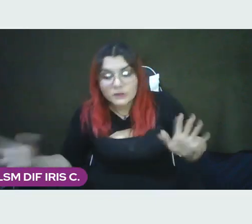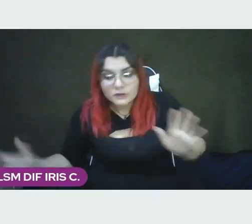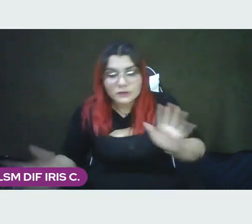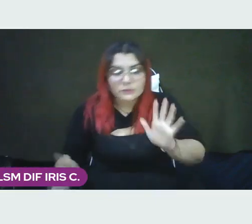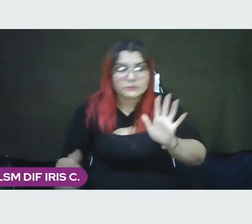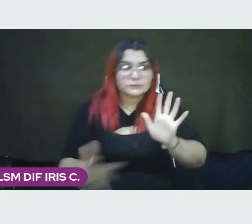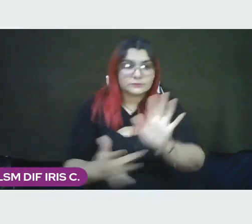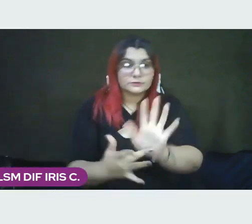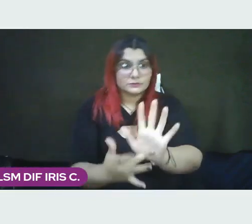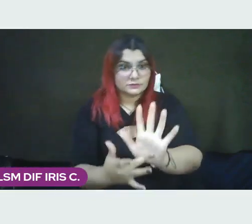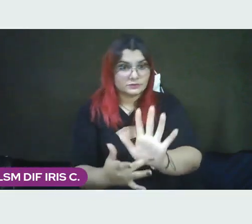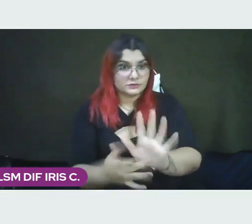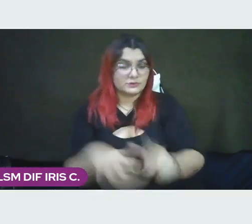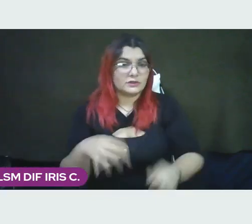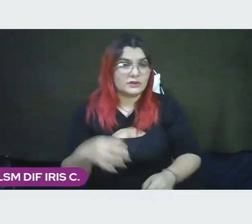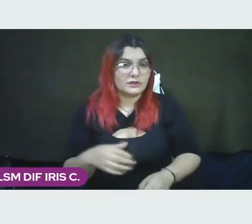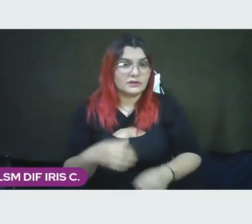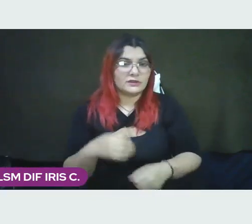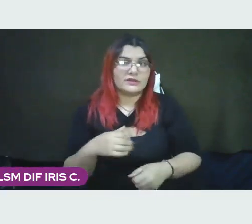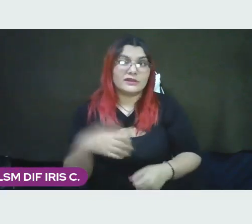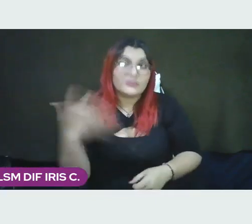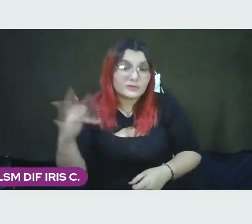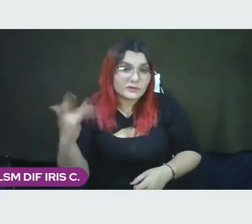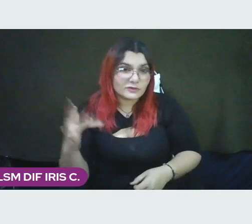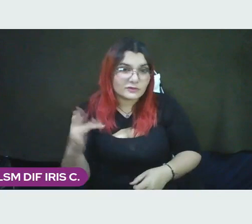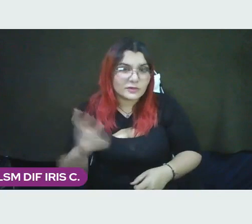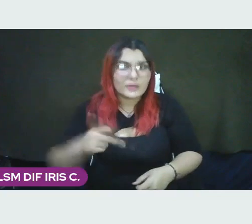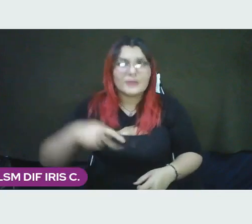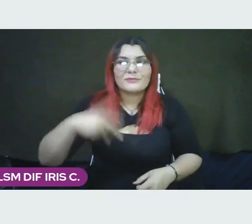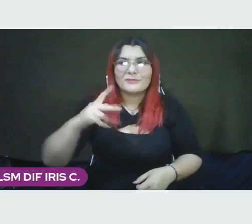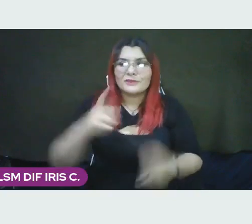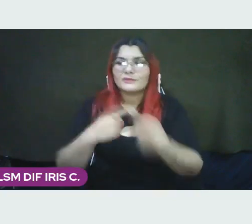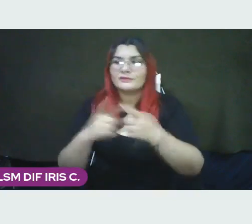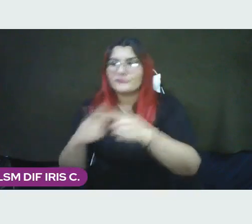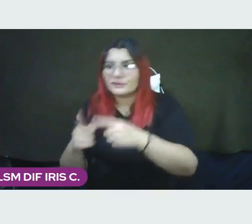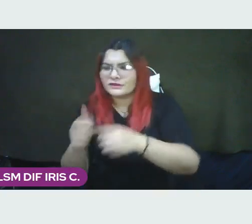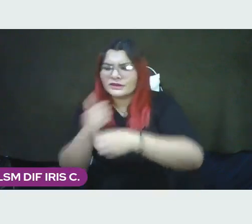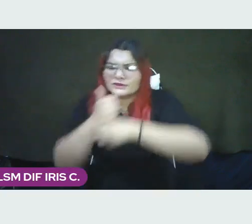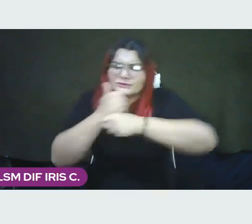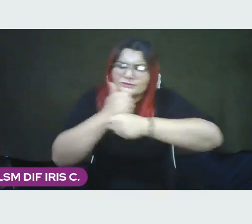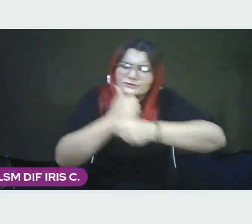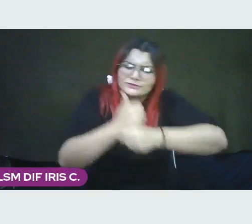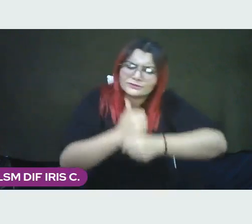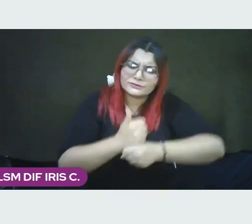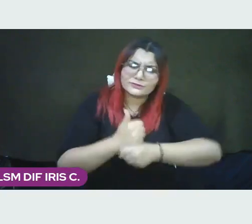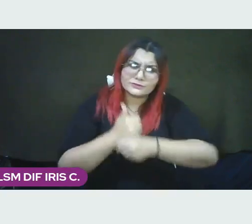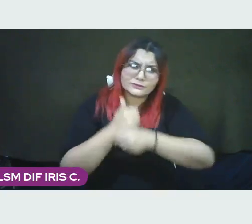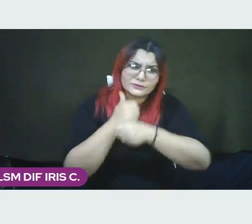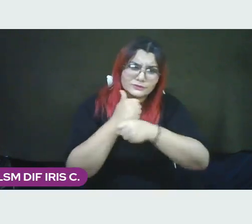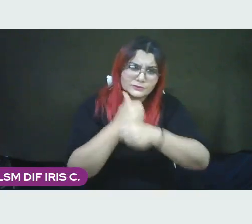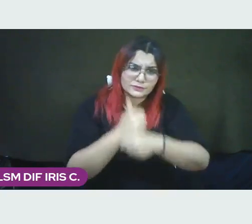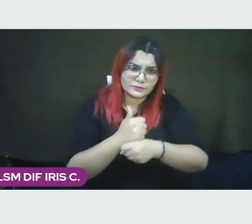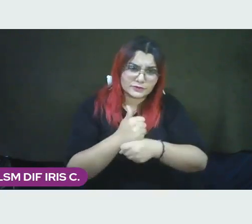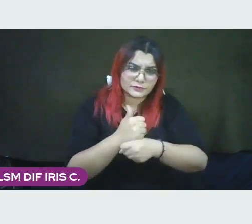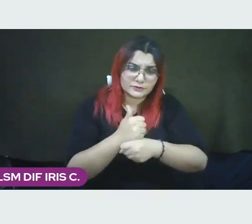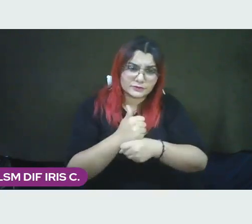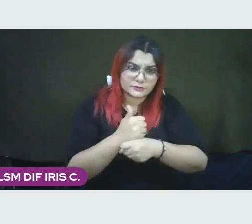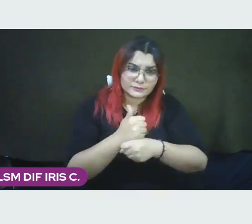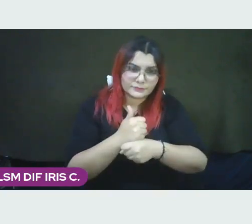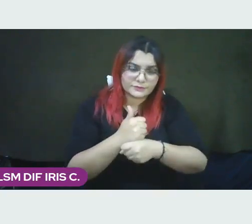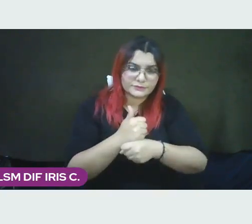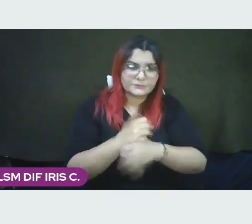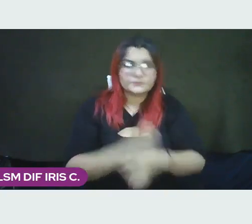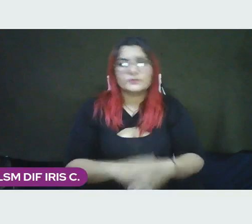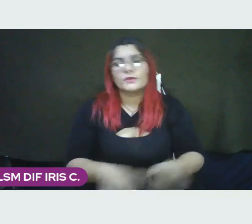sí. El sufrimiento es algo opcional que el ser humano tiene y que va a utilizar para